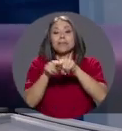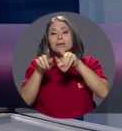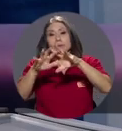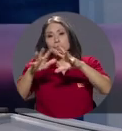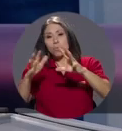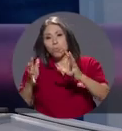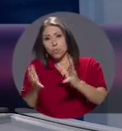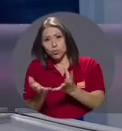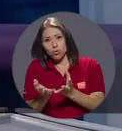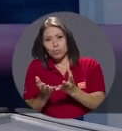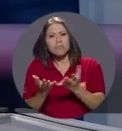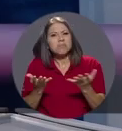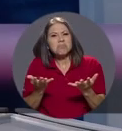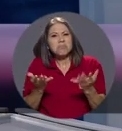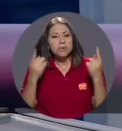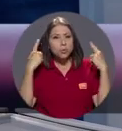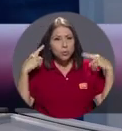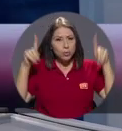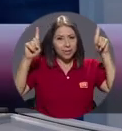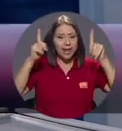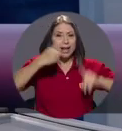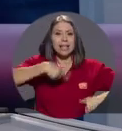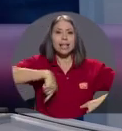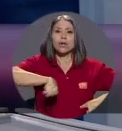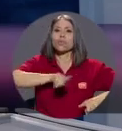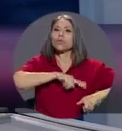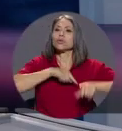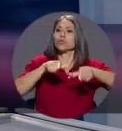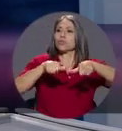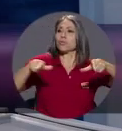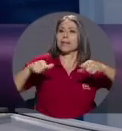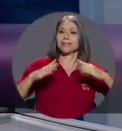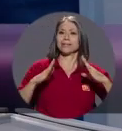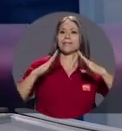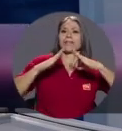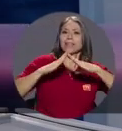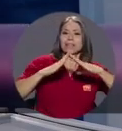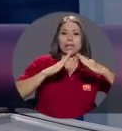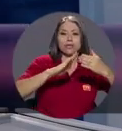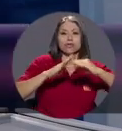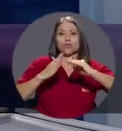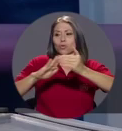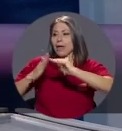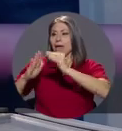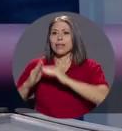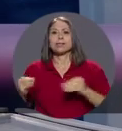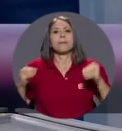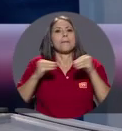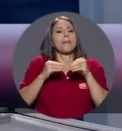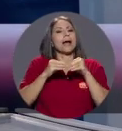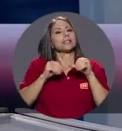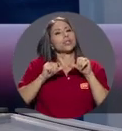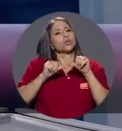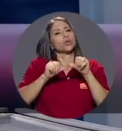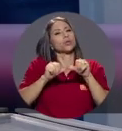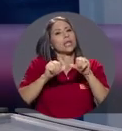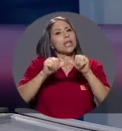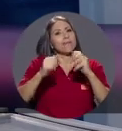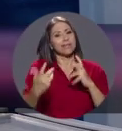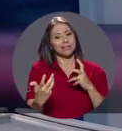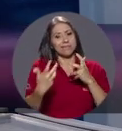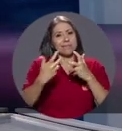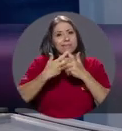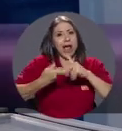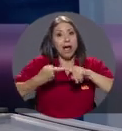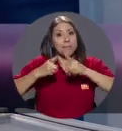el mundo, lograr que nuestros sitios de vivienda, que nuestras ciudades sean más sostenibles, más